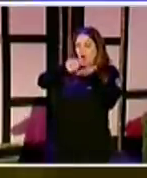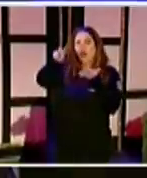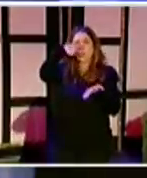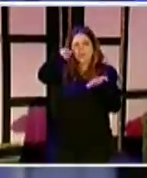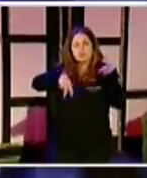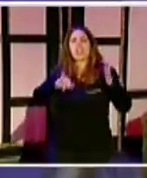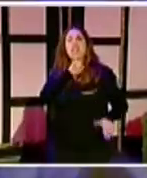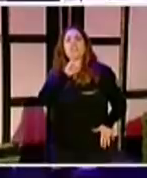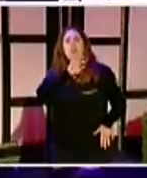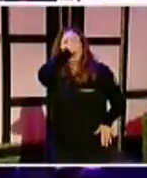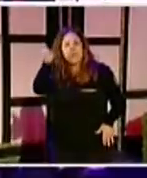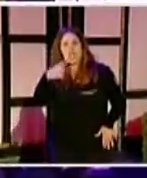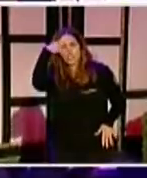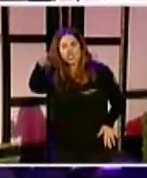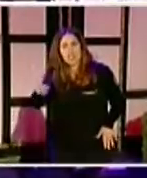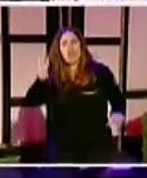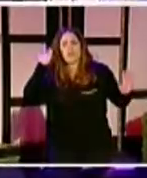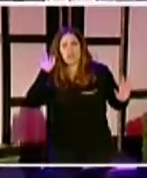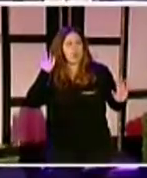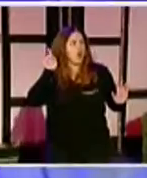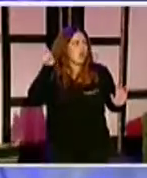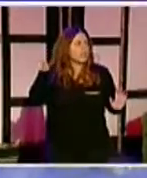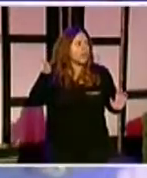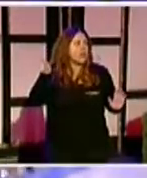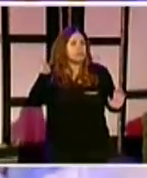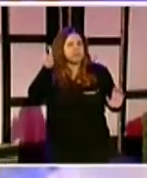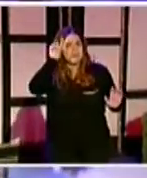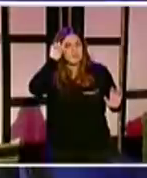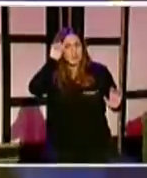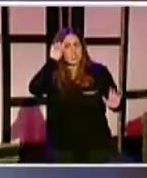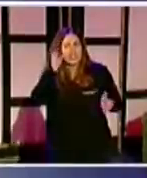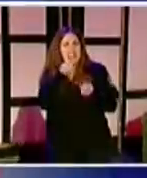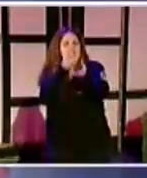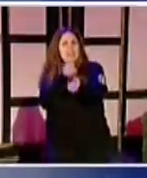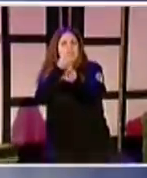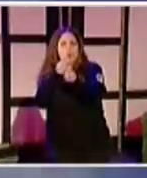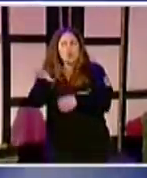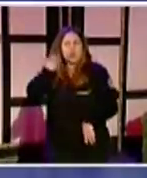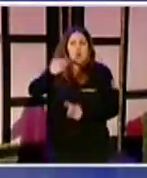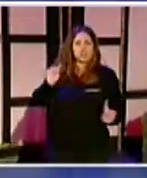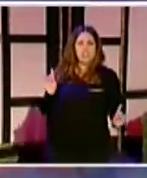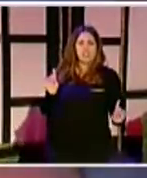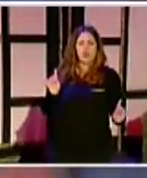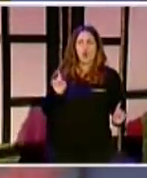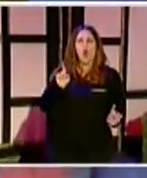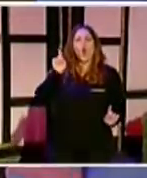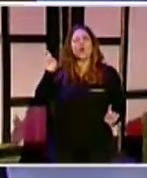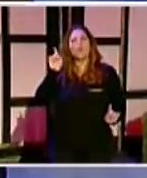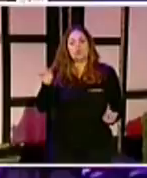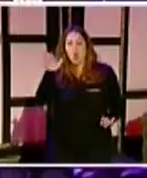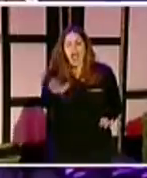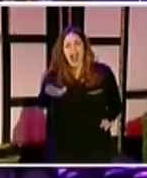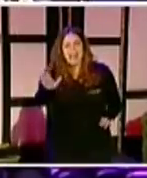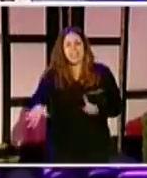ese vocabulario suyo no se lo entiendo yo. Disculpe. No, digo yo, que ¿para qué le está usted enseñando al chico conocimiento del